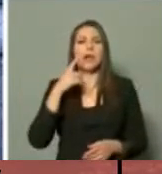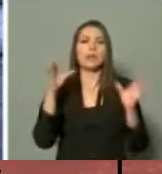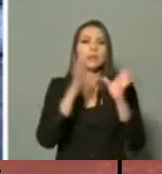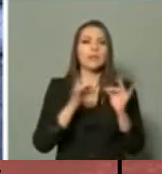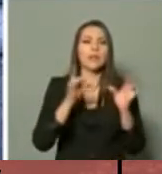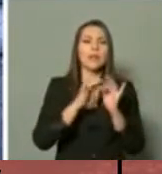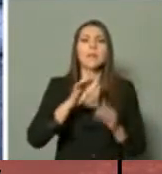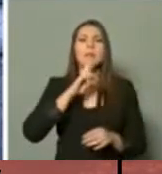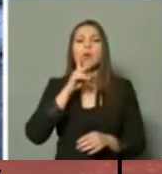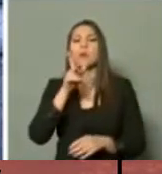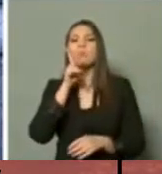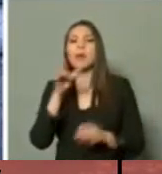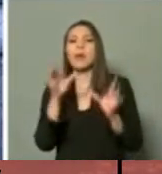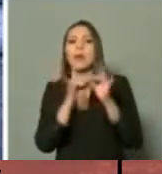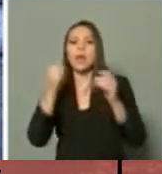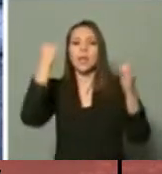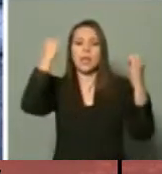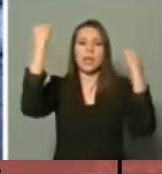de palabras.